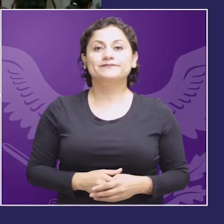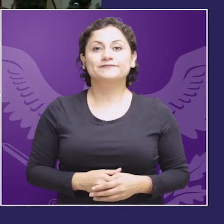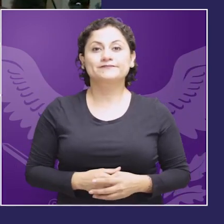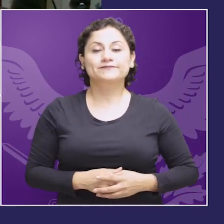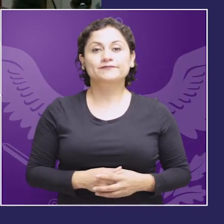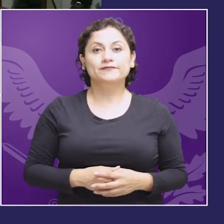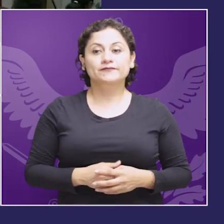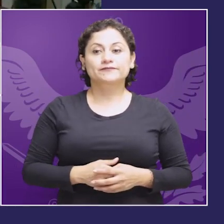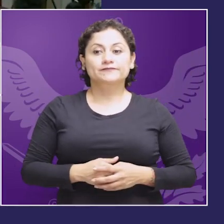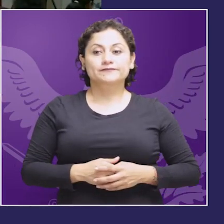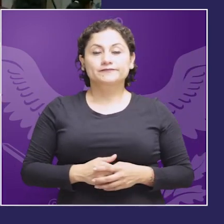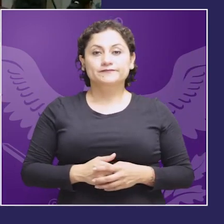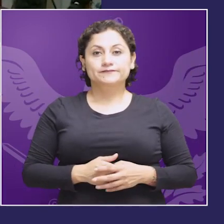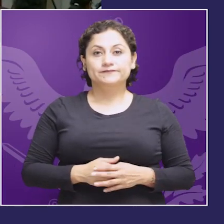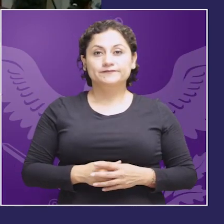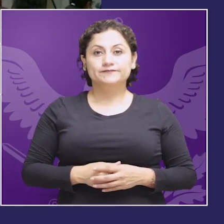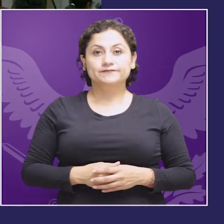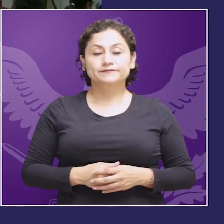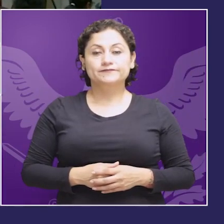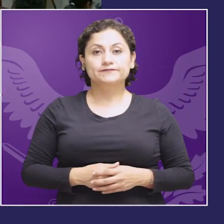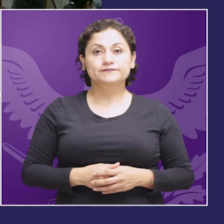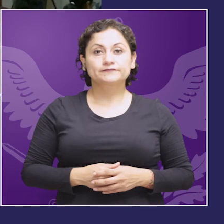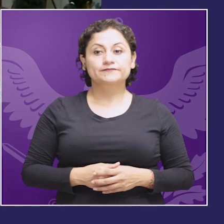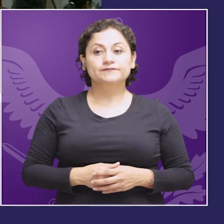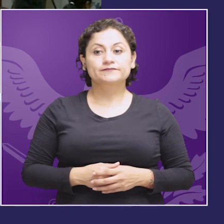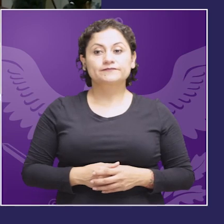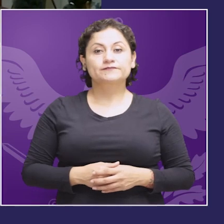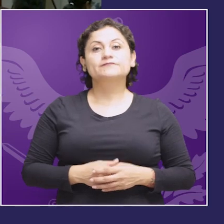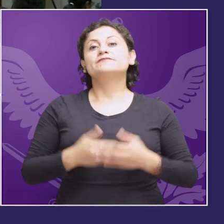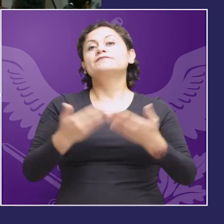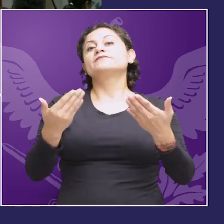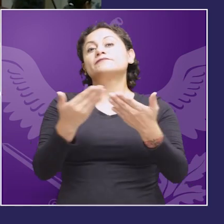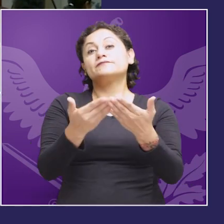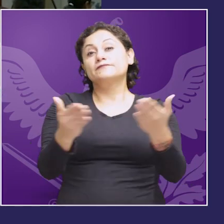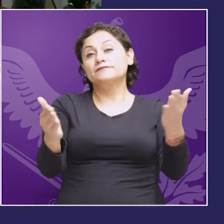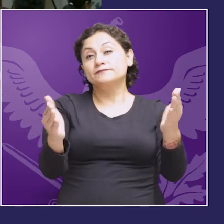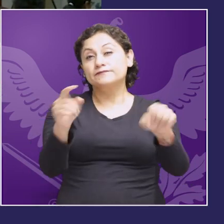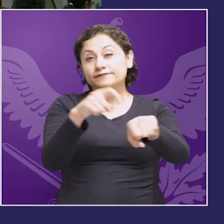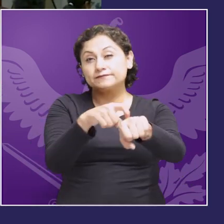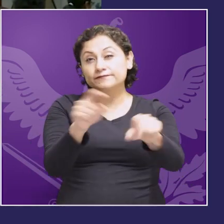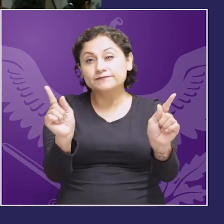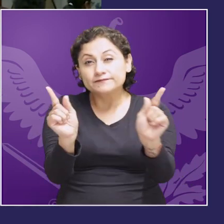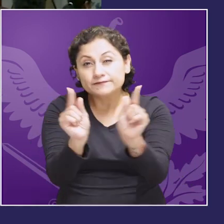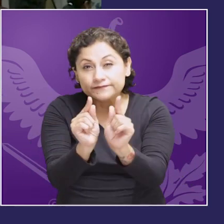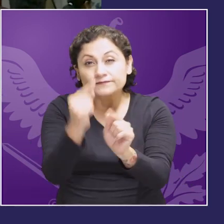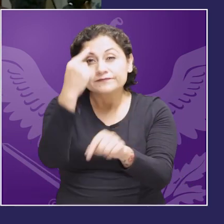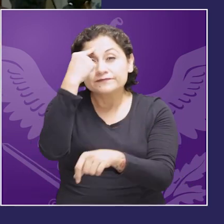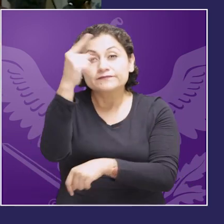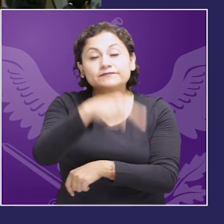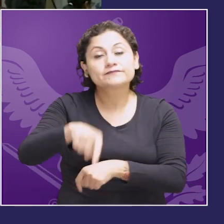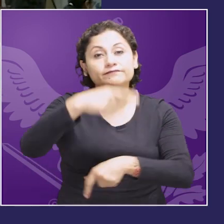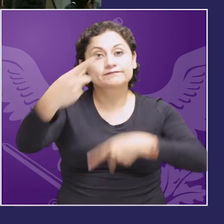de preguntas que quieran hacer tanto a nuestras tres ponentes presenciales como a